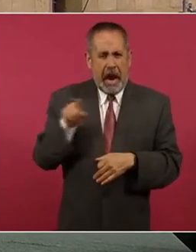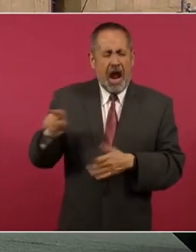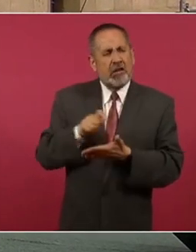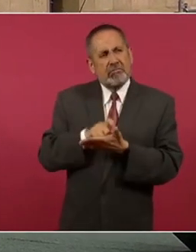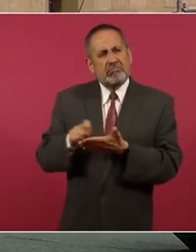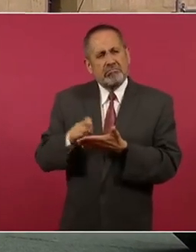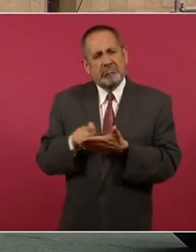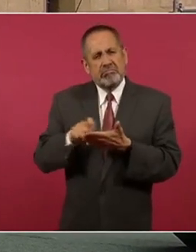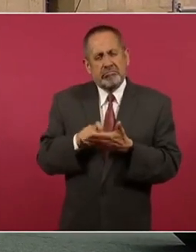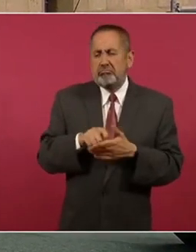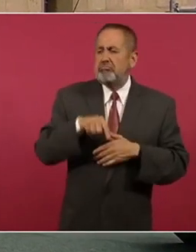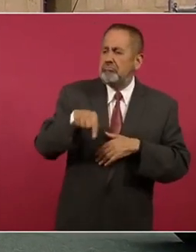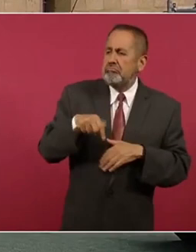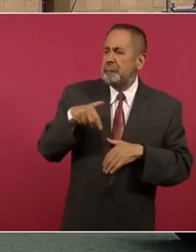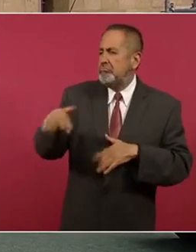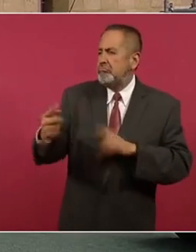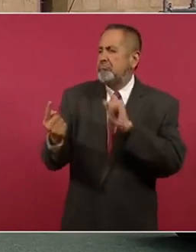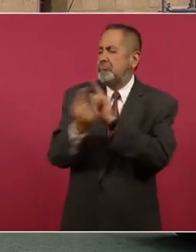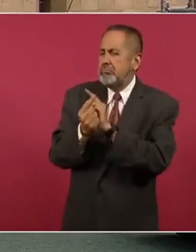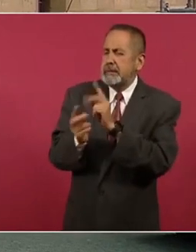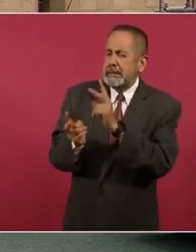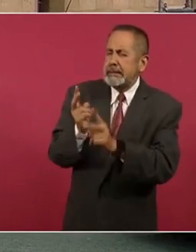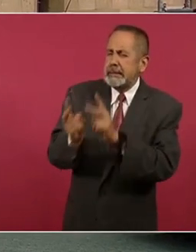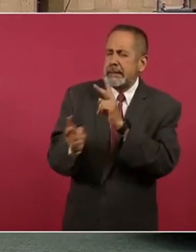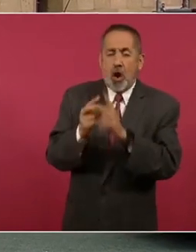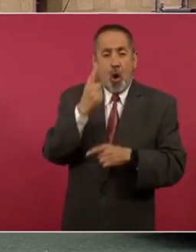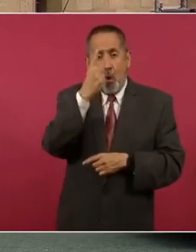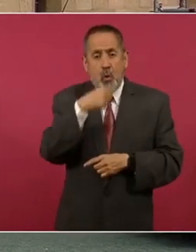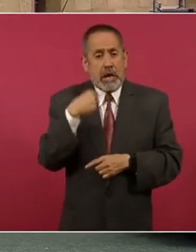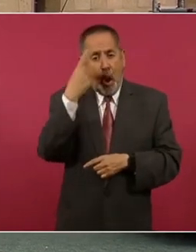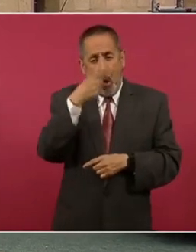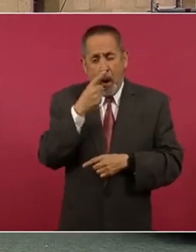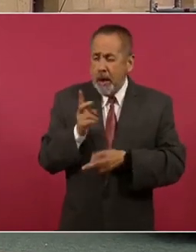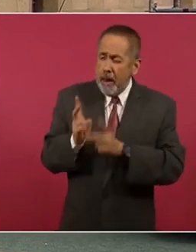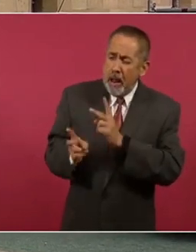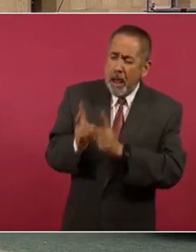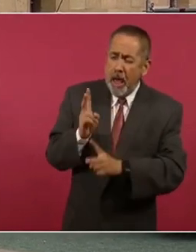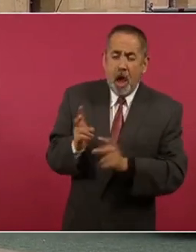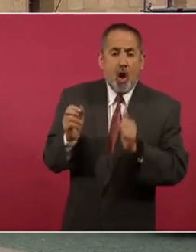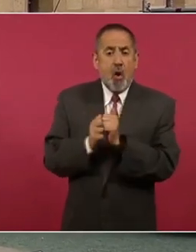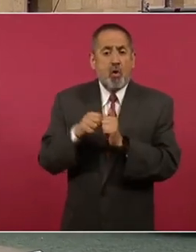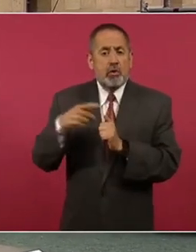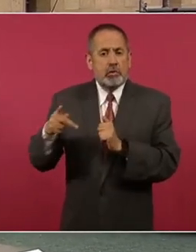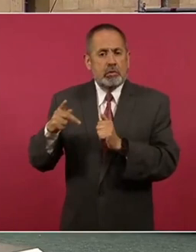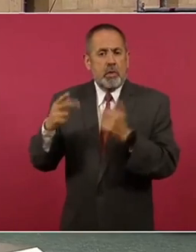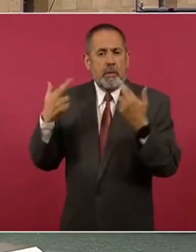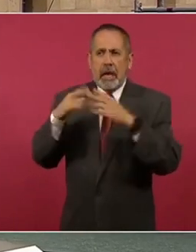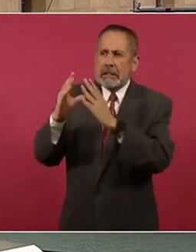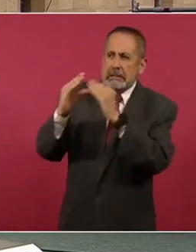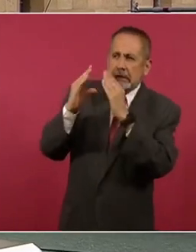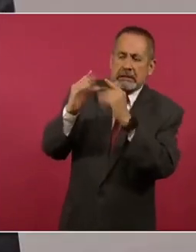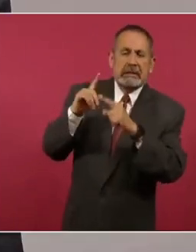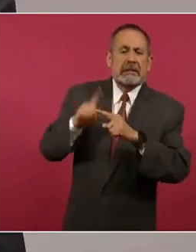caminó Y platicó durante más de una hora con su maestro